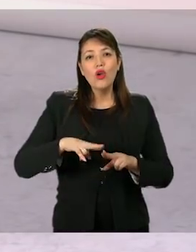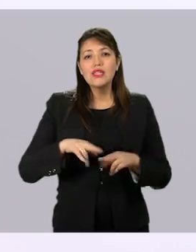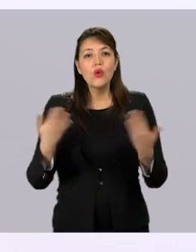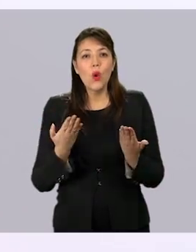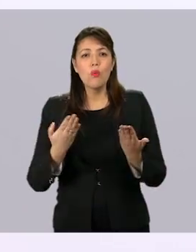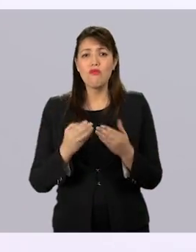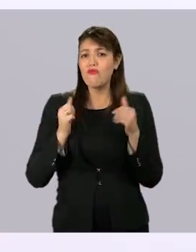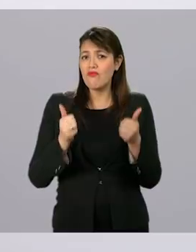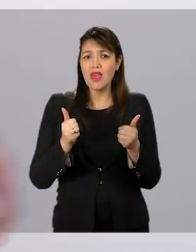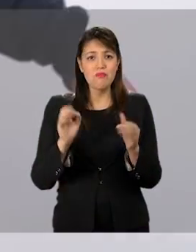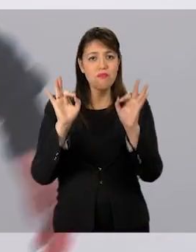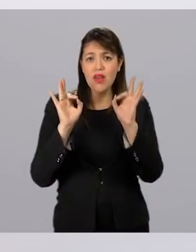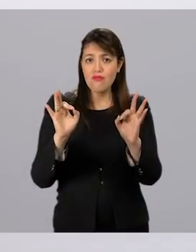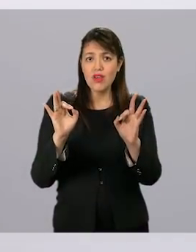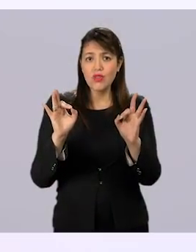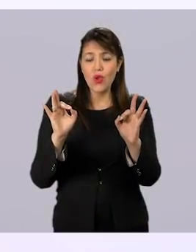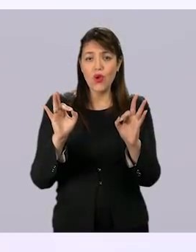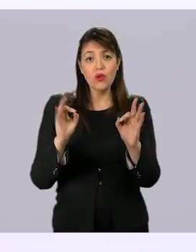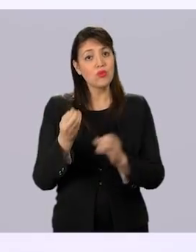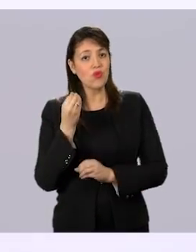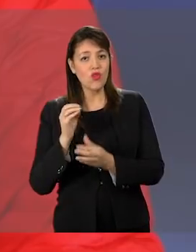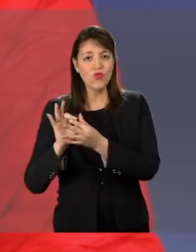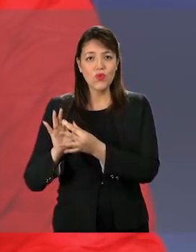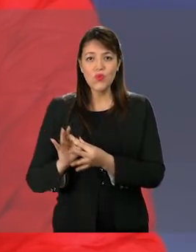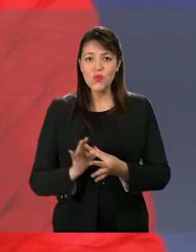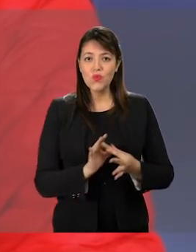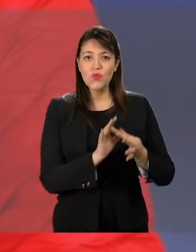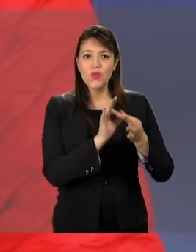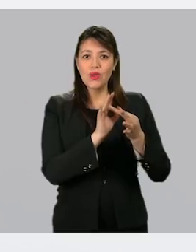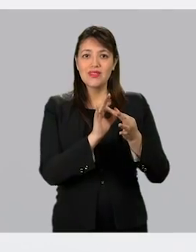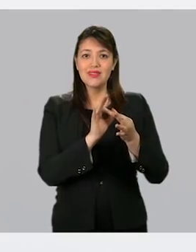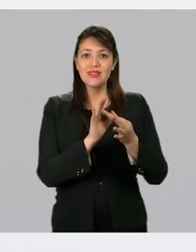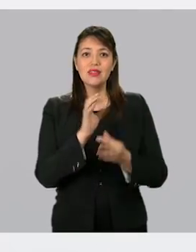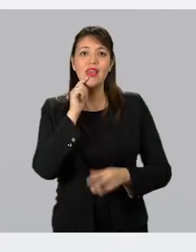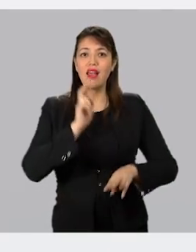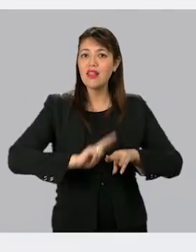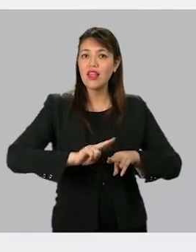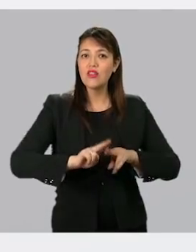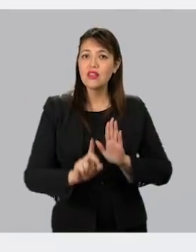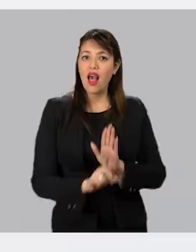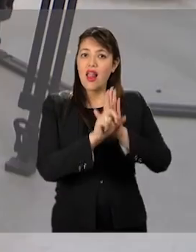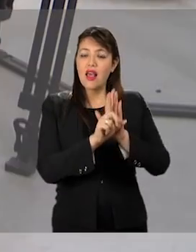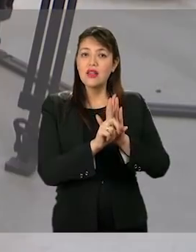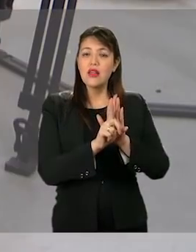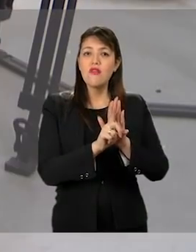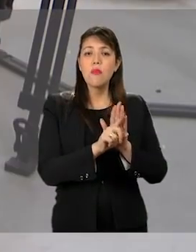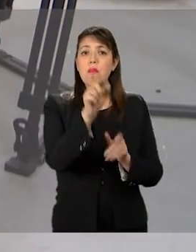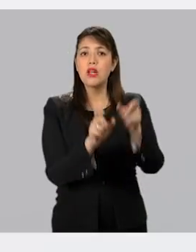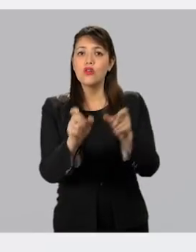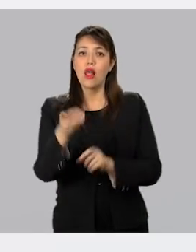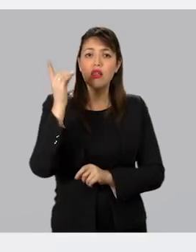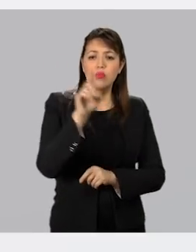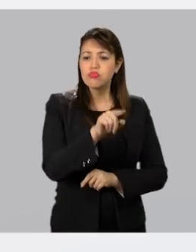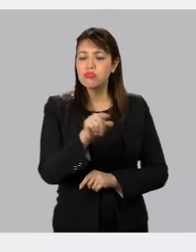directora? Súper bien, perfecto en realidad. Eso es lo bueno, fluyó. Quejé porque quien realiza esta ley se refiere